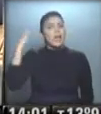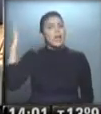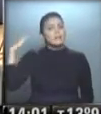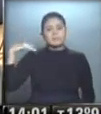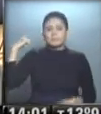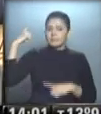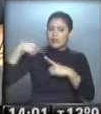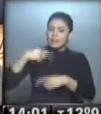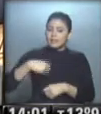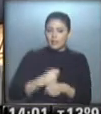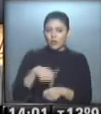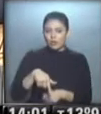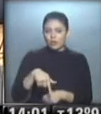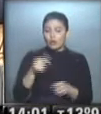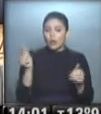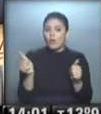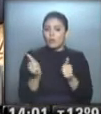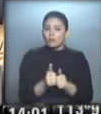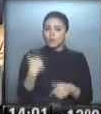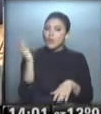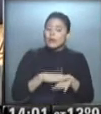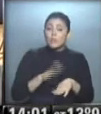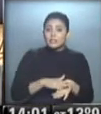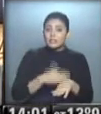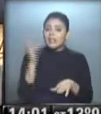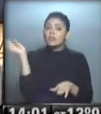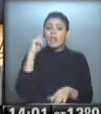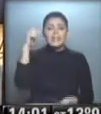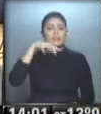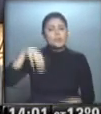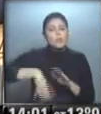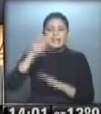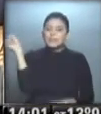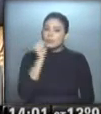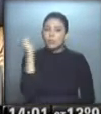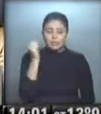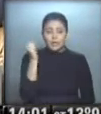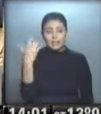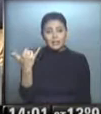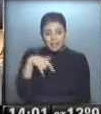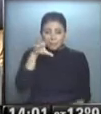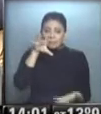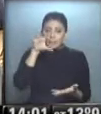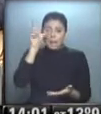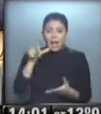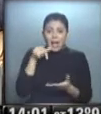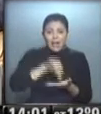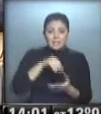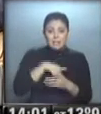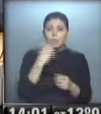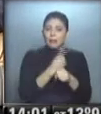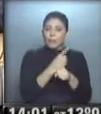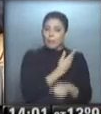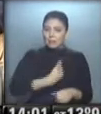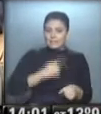sosteniendo y siendo parte y con las responsabilidades institucionales más importantes que se puede tener en un país después de la presidencia de